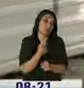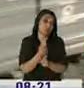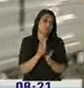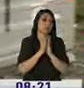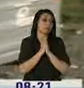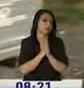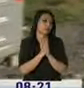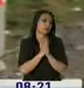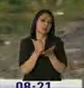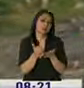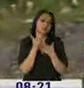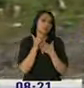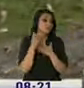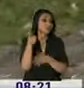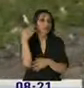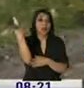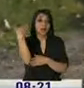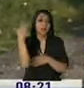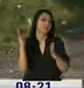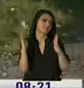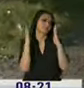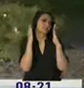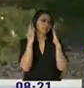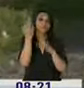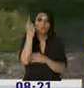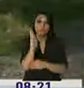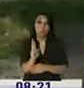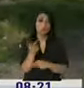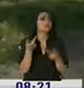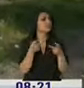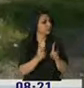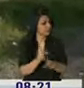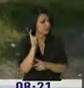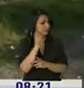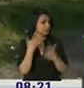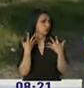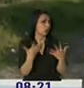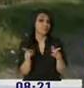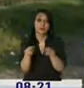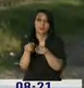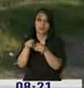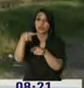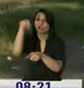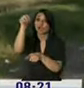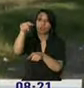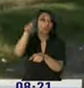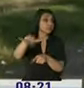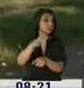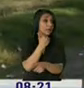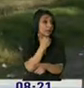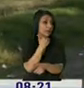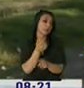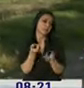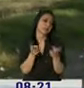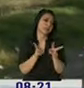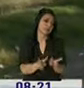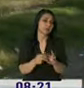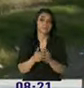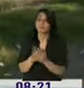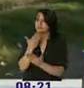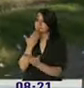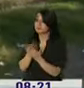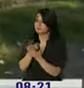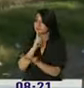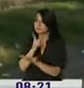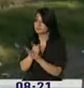dé oídos del señor alcalde, ya que el sur también necesita obras, así como lo hacen otros barrios. Claro que sí, muchísimas gracias. Como ustedes